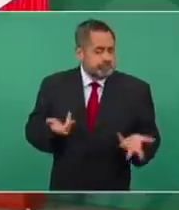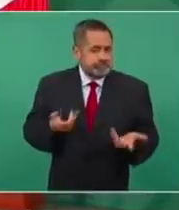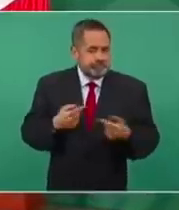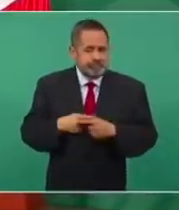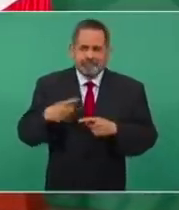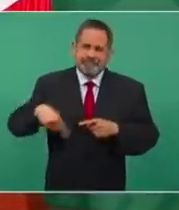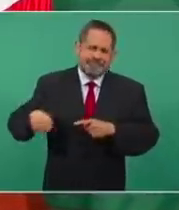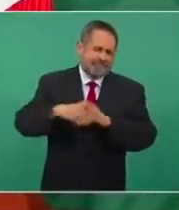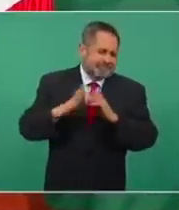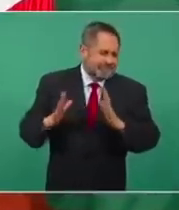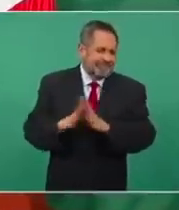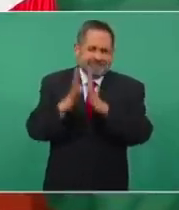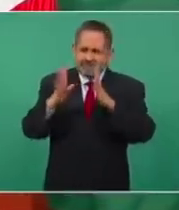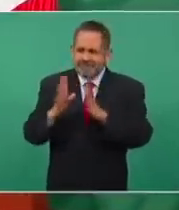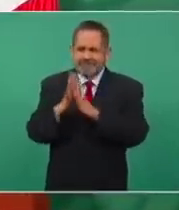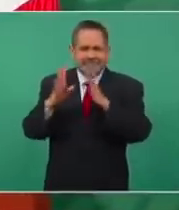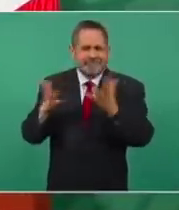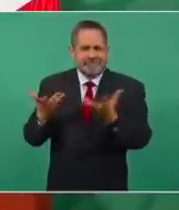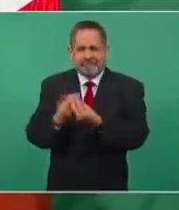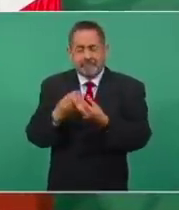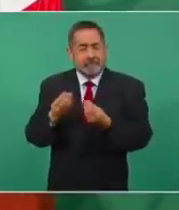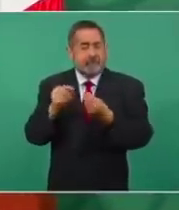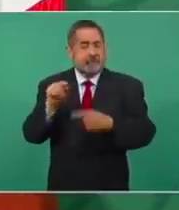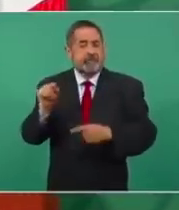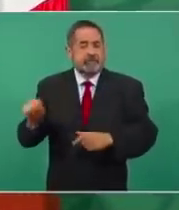Están participando muchos.